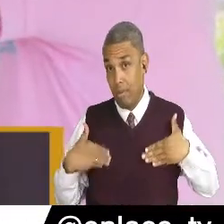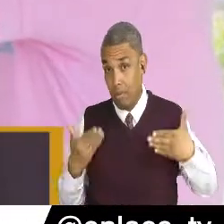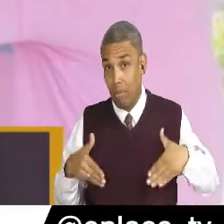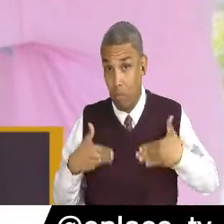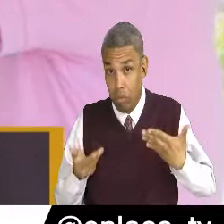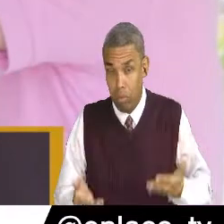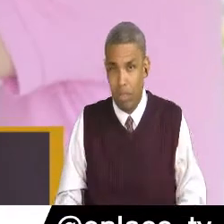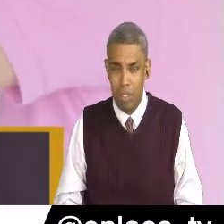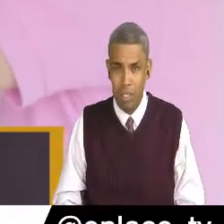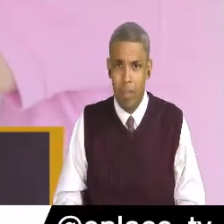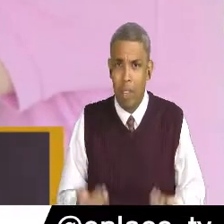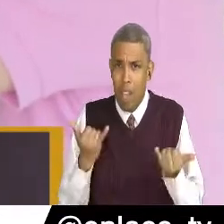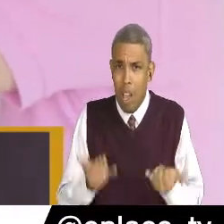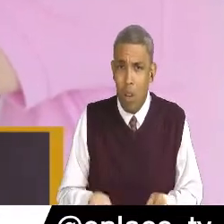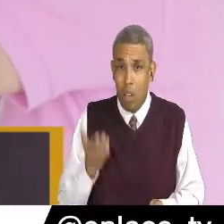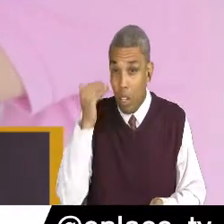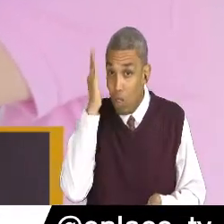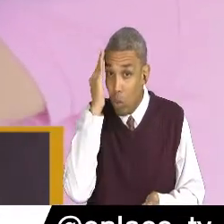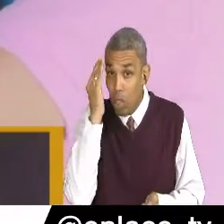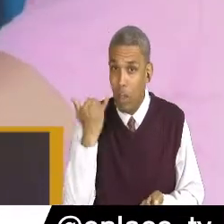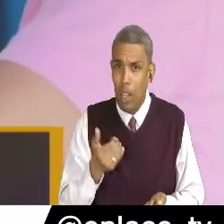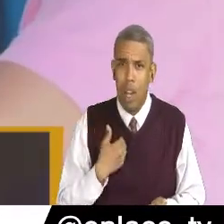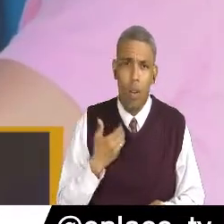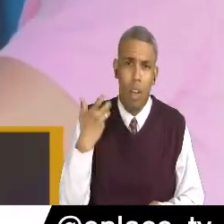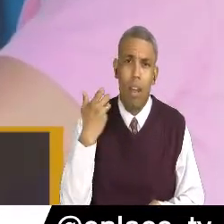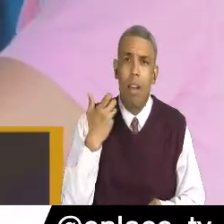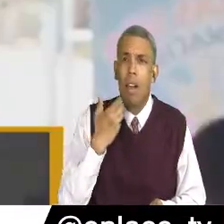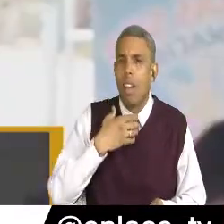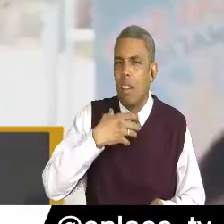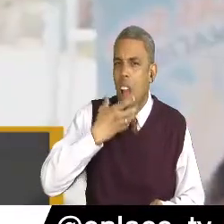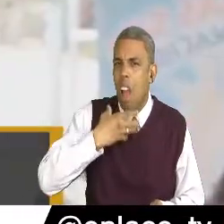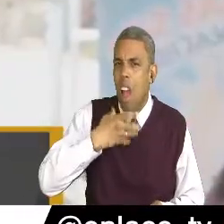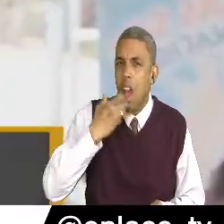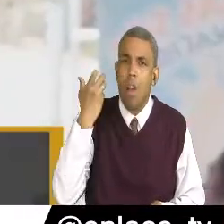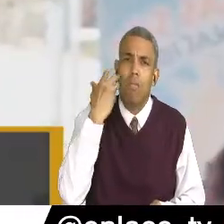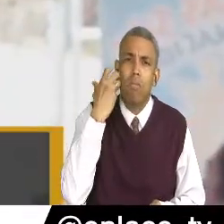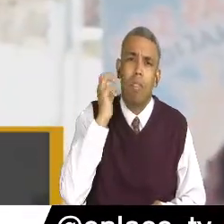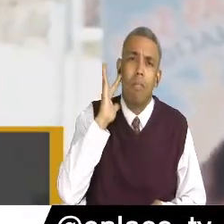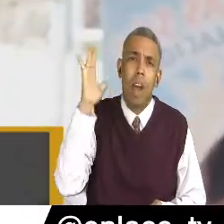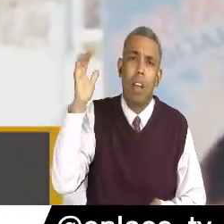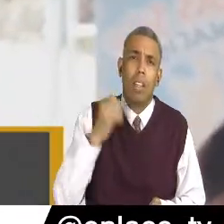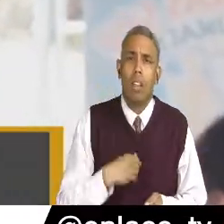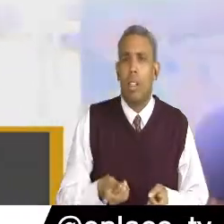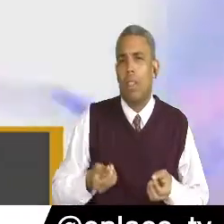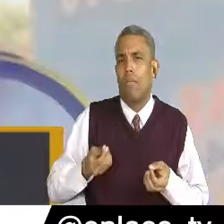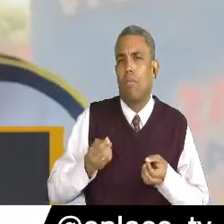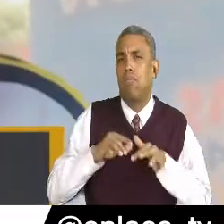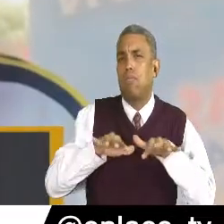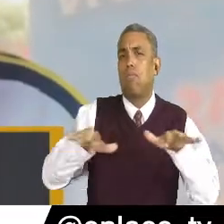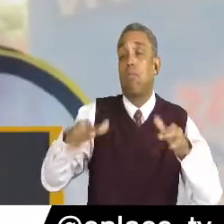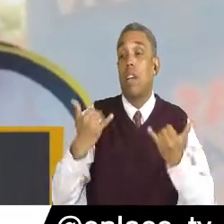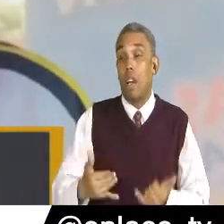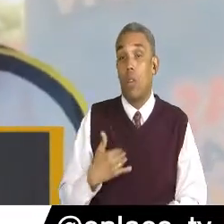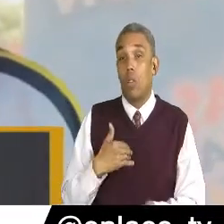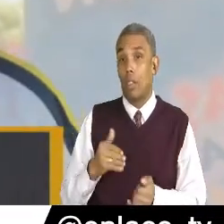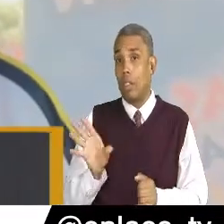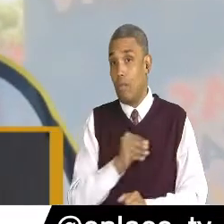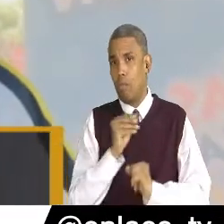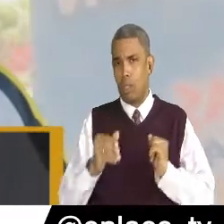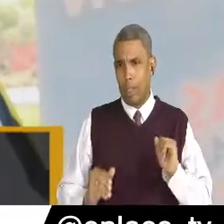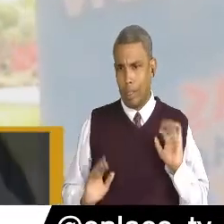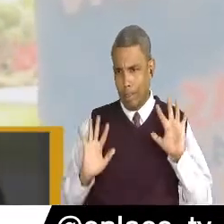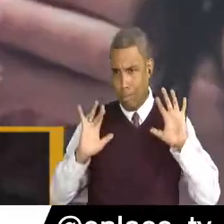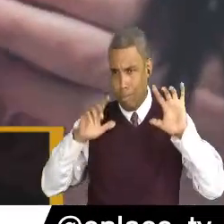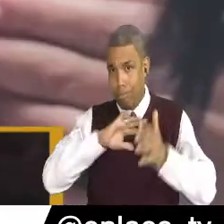pues hay una epidemia de fiebre amarilla y pues es muy importante que todos asistamos también a la jornada. Pues me parece